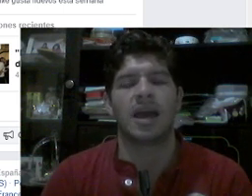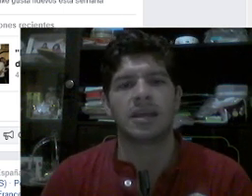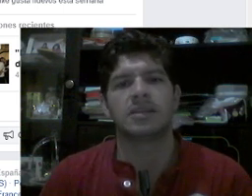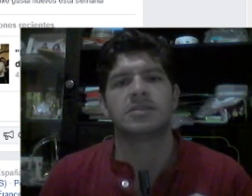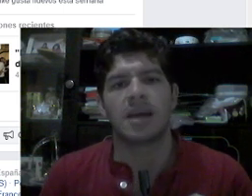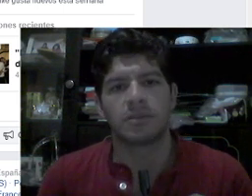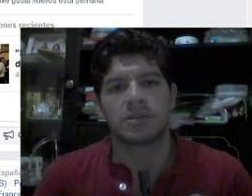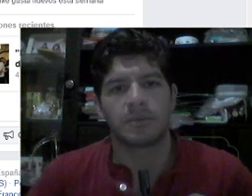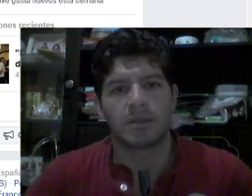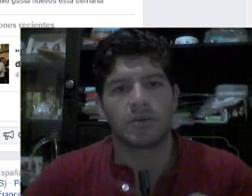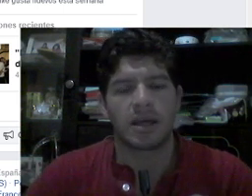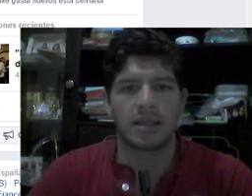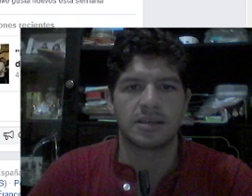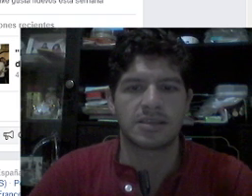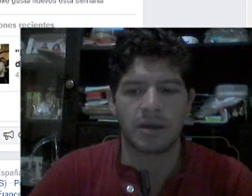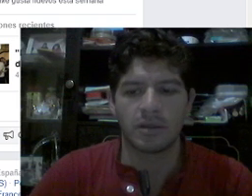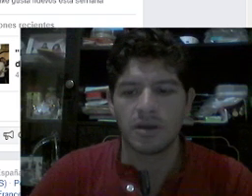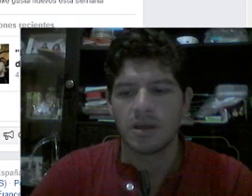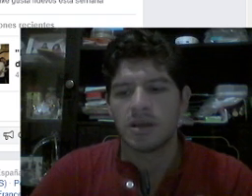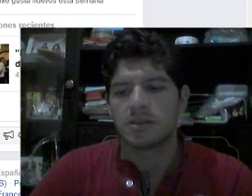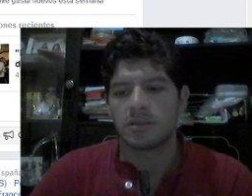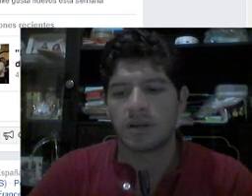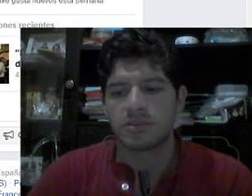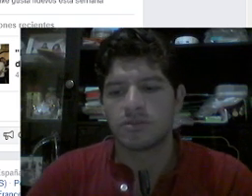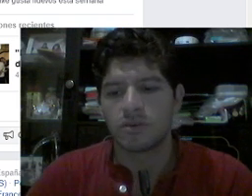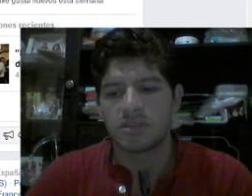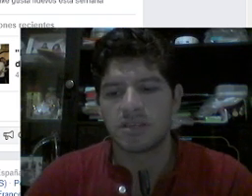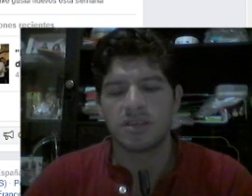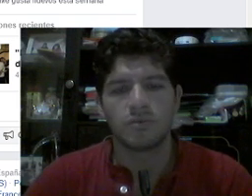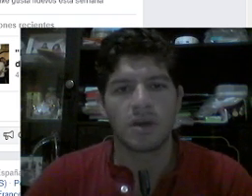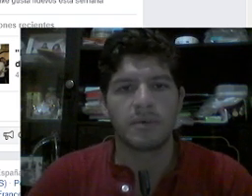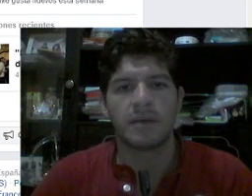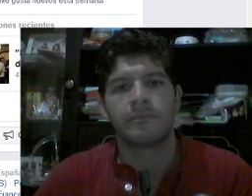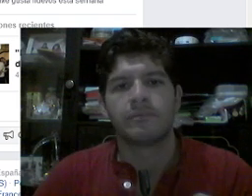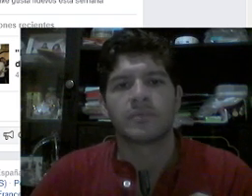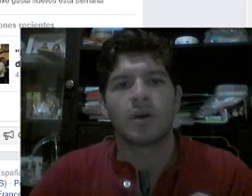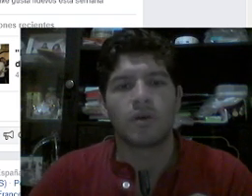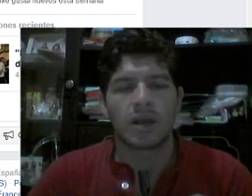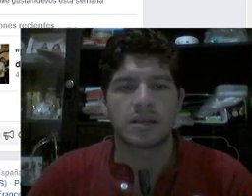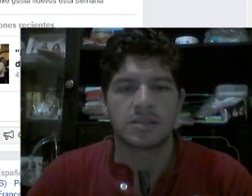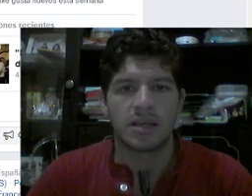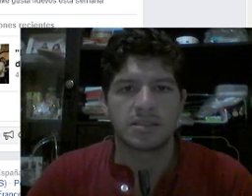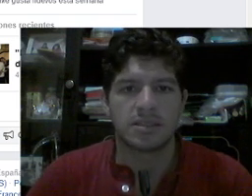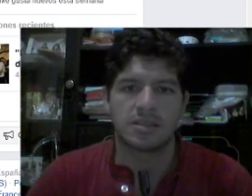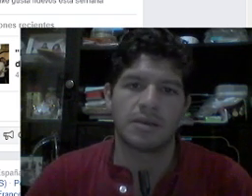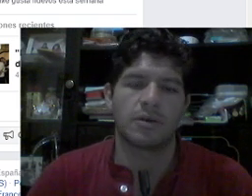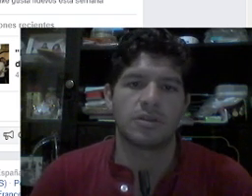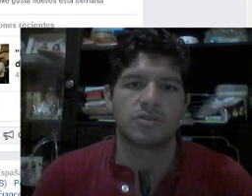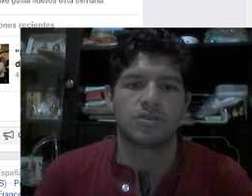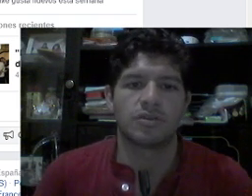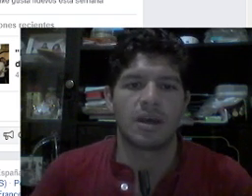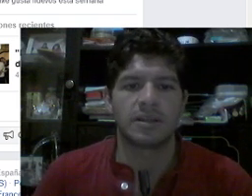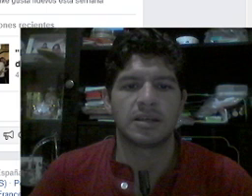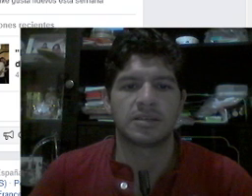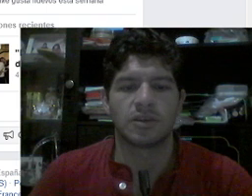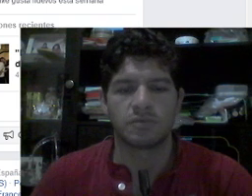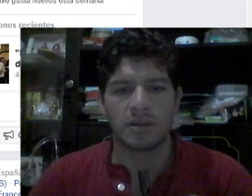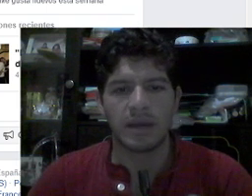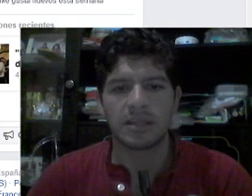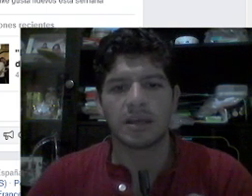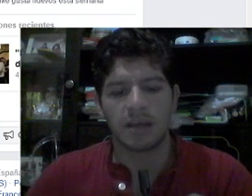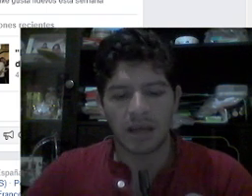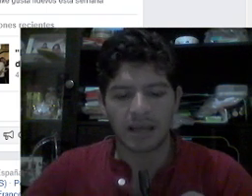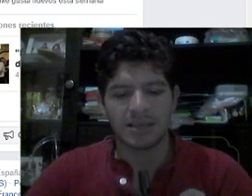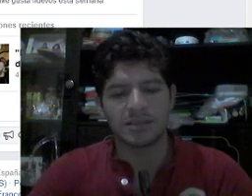e iniciando esta madrugada de sábado siendo las 219 horas de este sábado 18 de abril de este